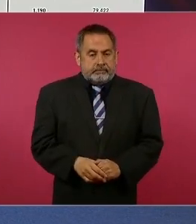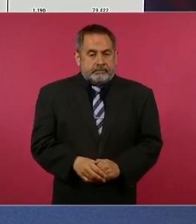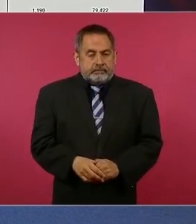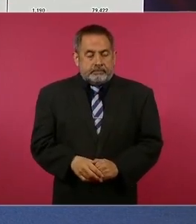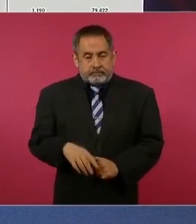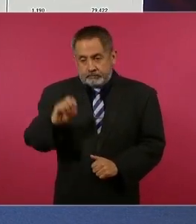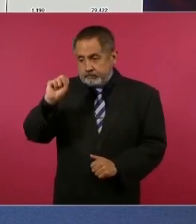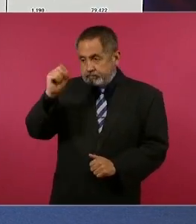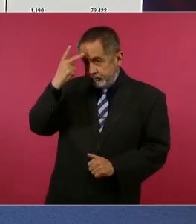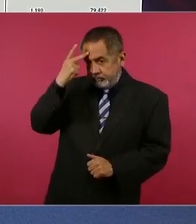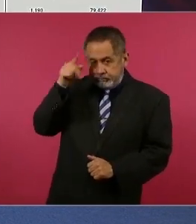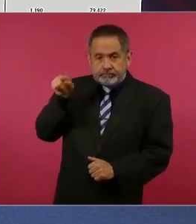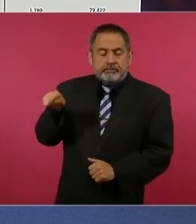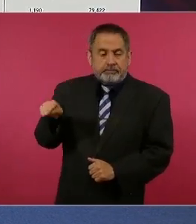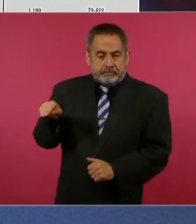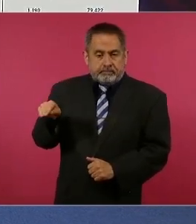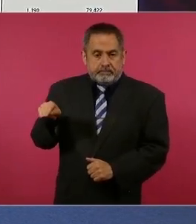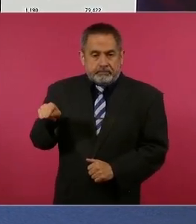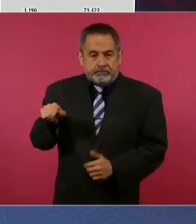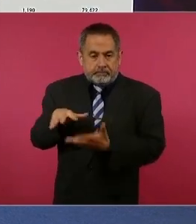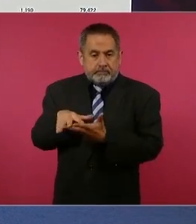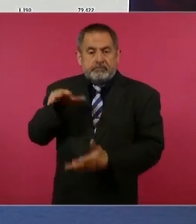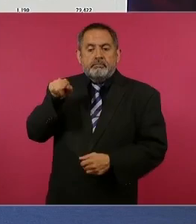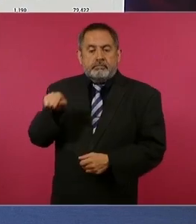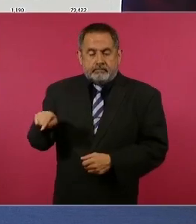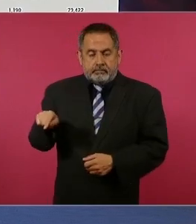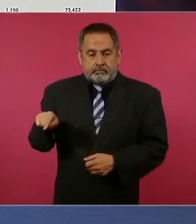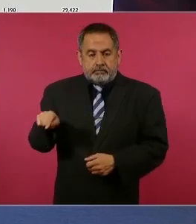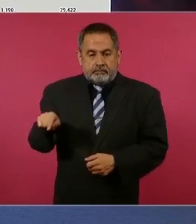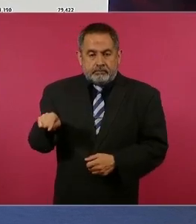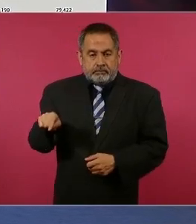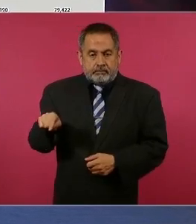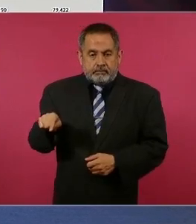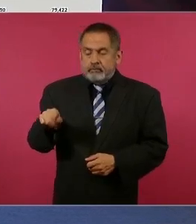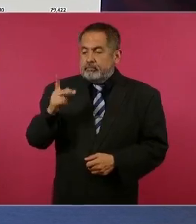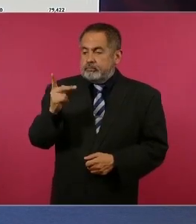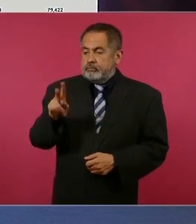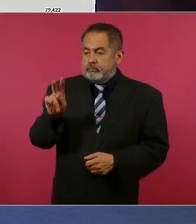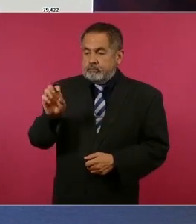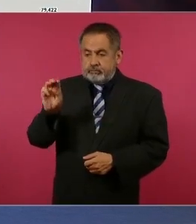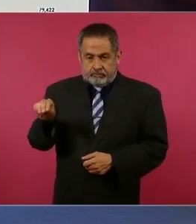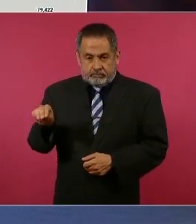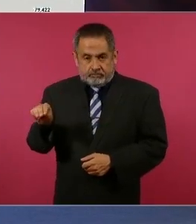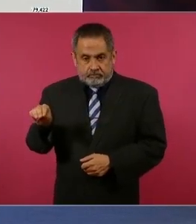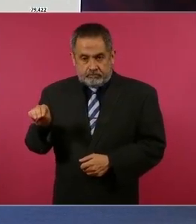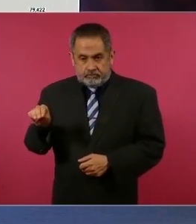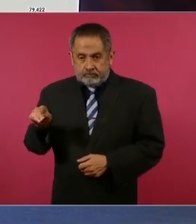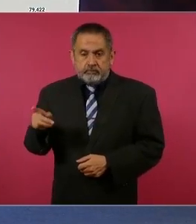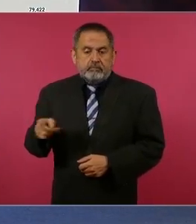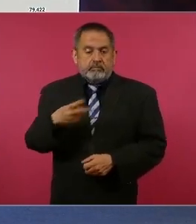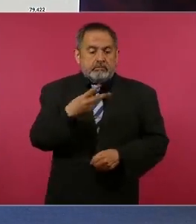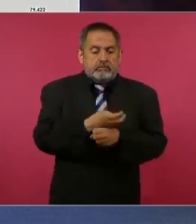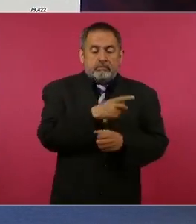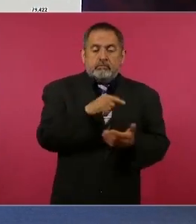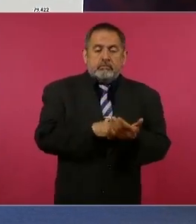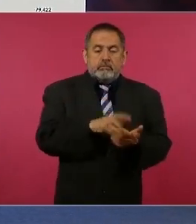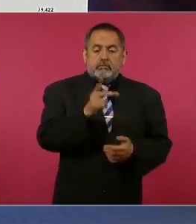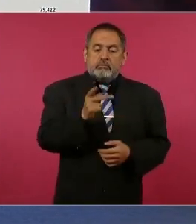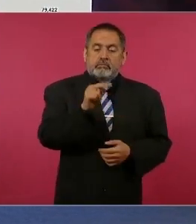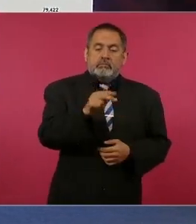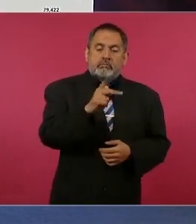San Luis Potosí, por mayoría, Verde Ecologista, primera minoría, PAN,